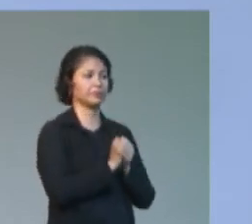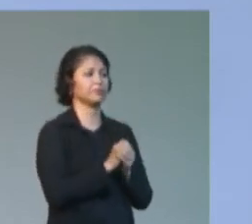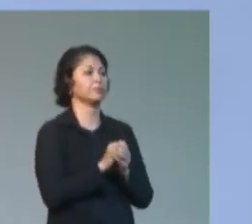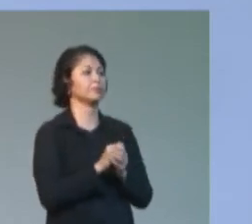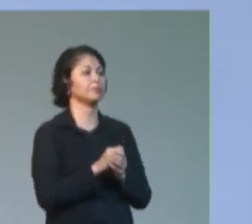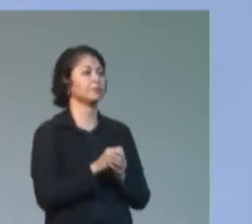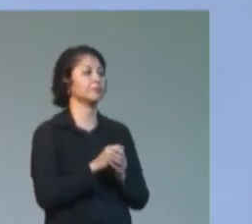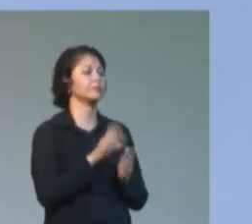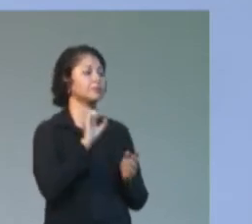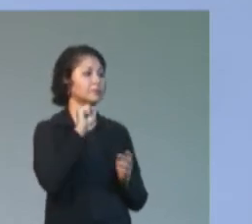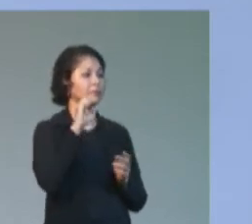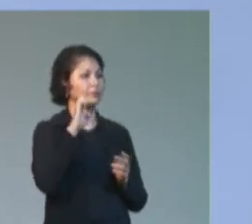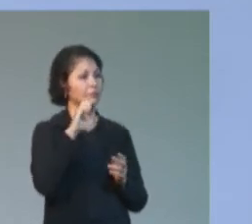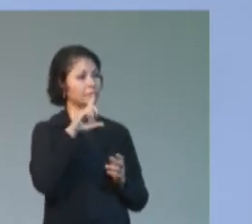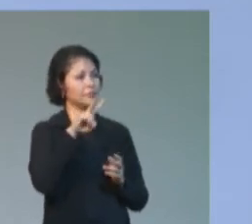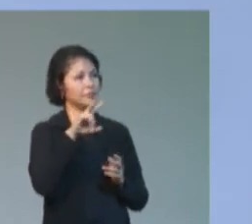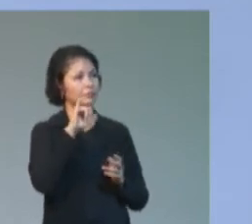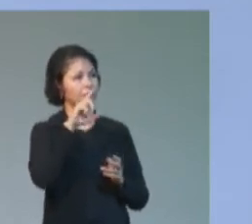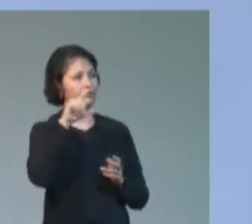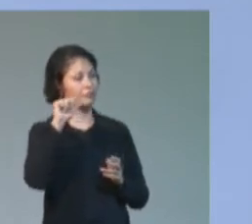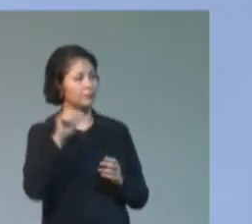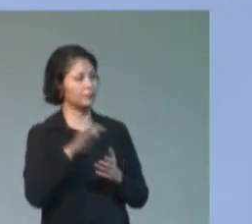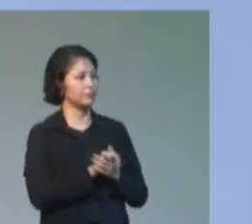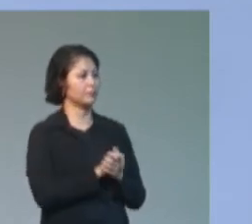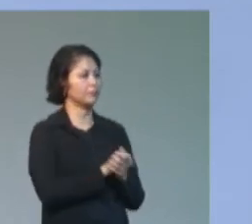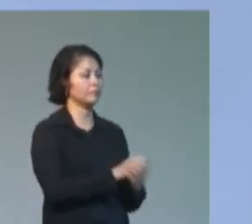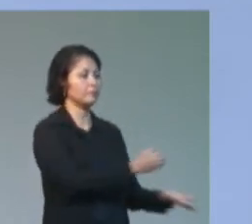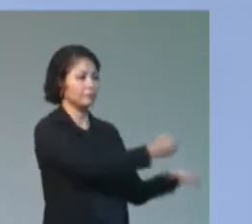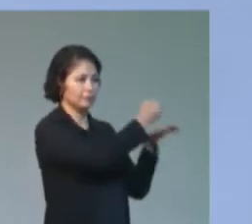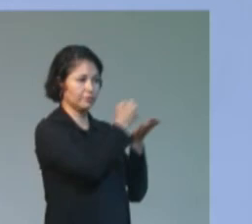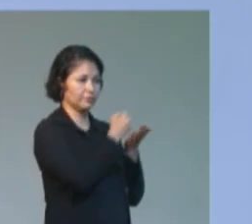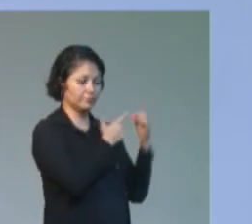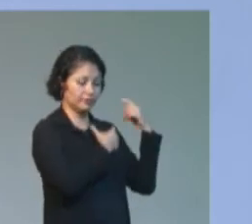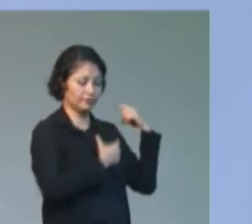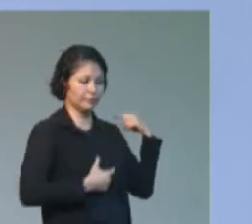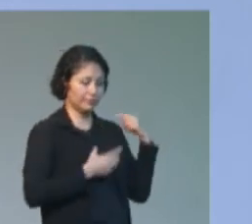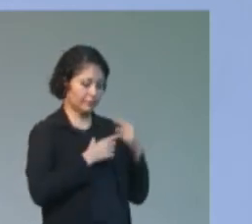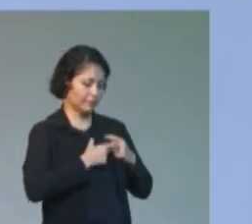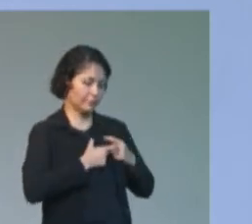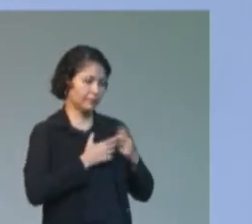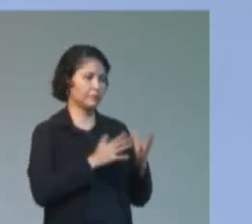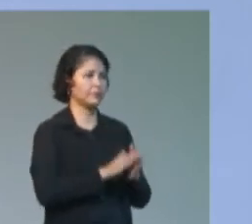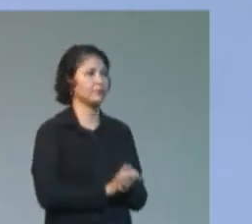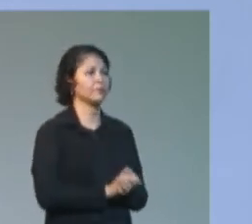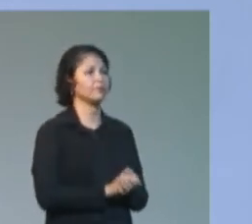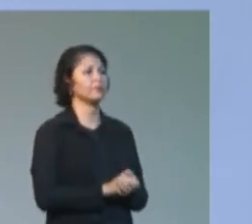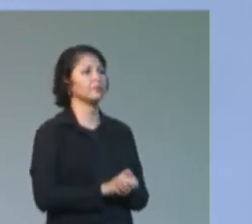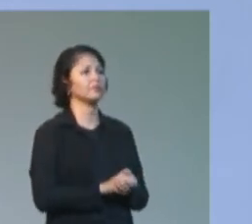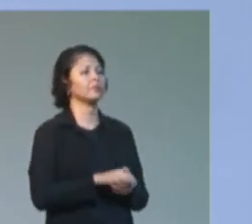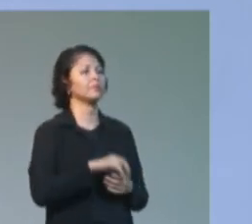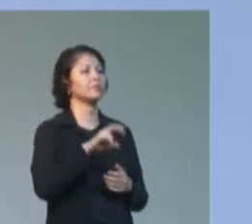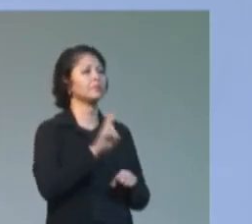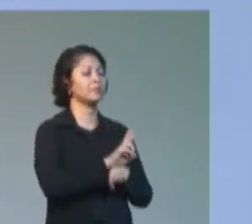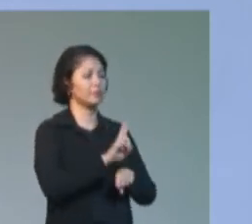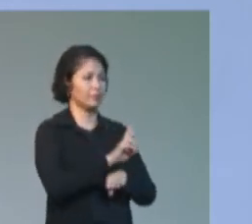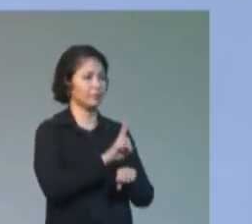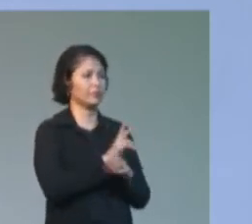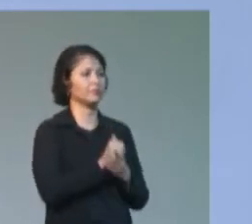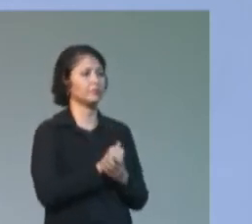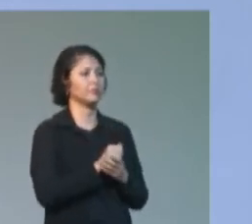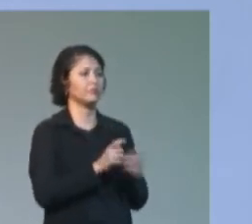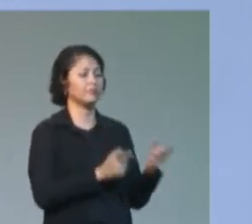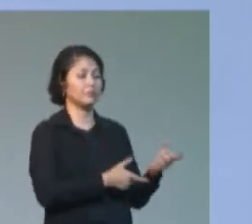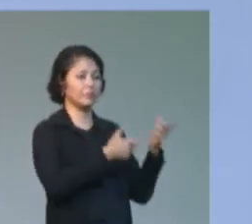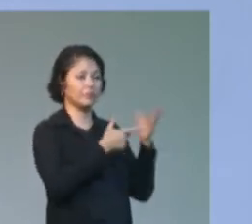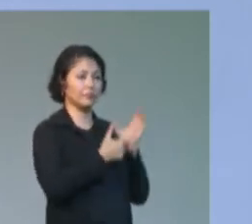provincial de sevilla ha recibido también la distinción de la orden de la universidad central de venezuela ha sido nombrado visitante